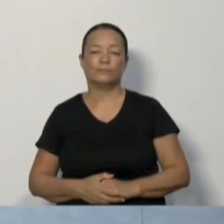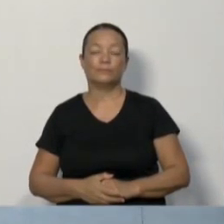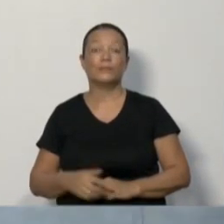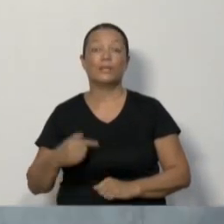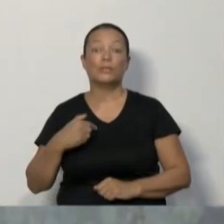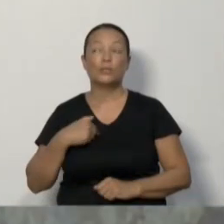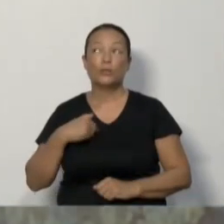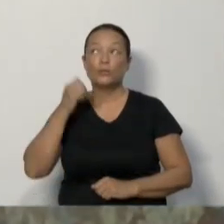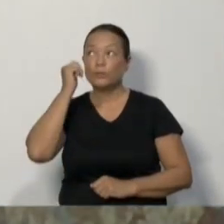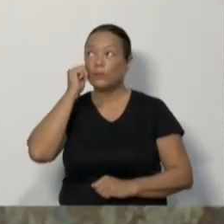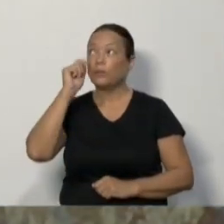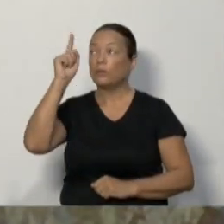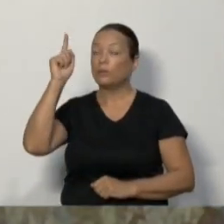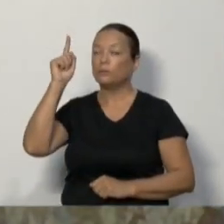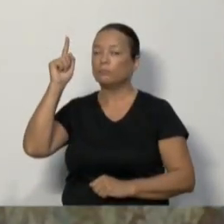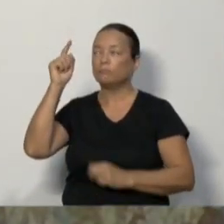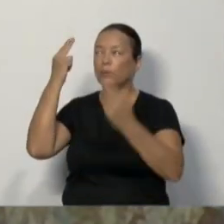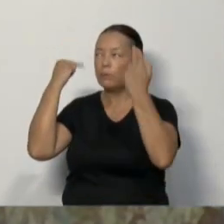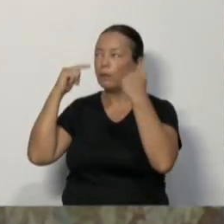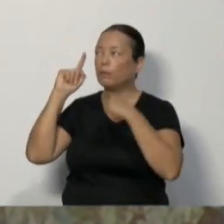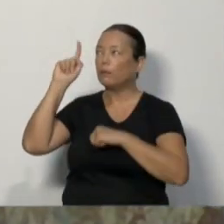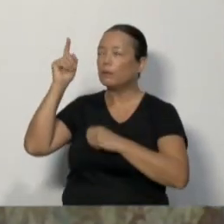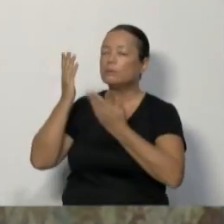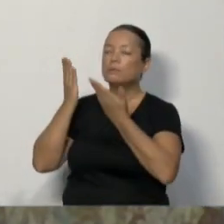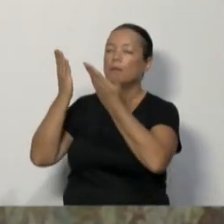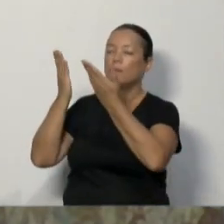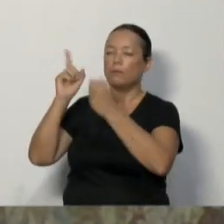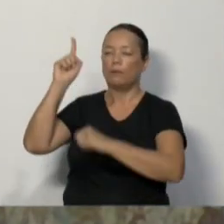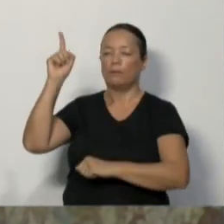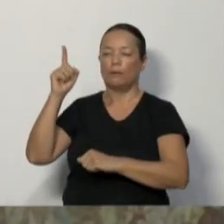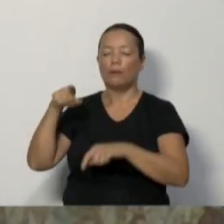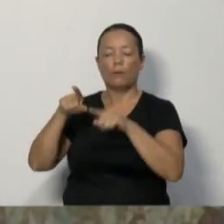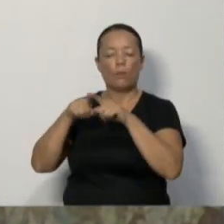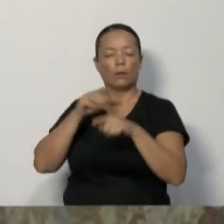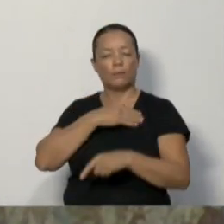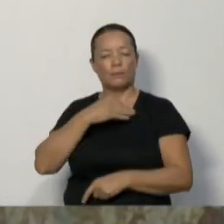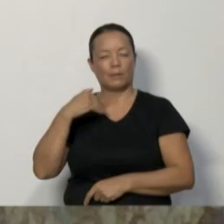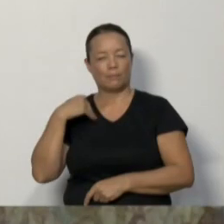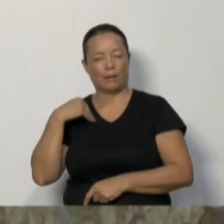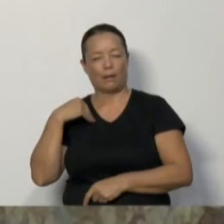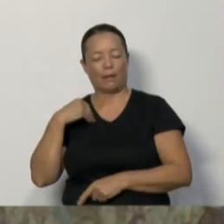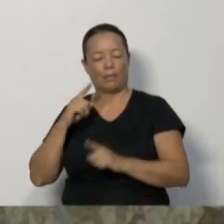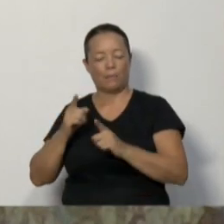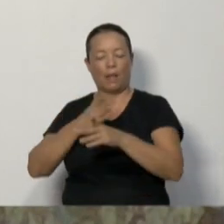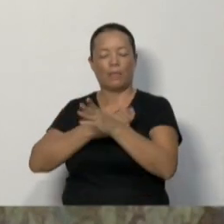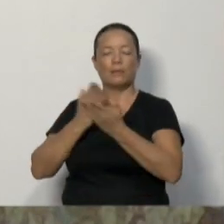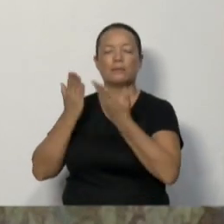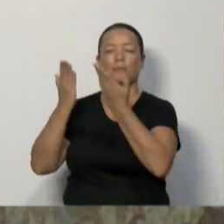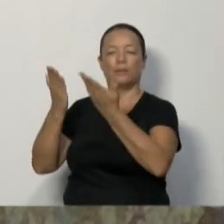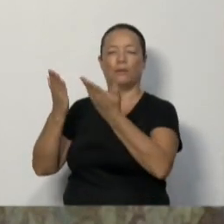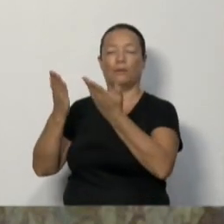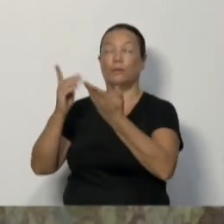Yo, Señor, soy tu servidor, lo mismo que mi madre. Por eso rompiste